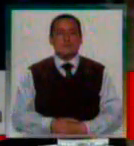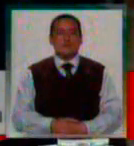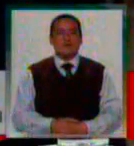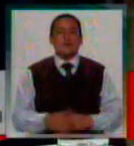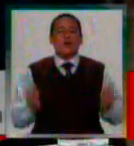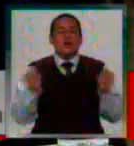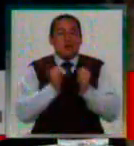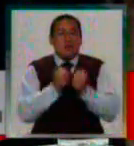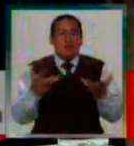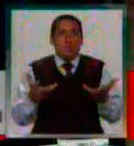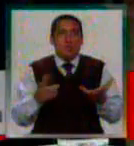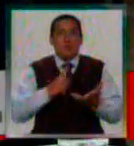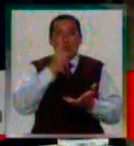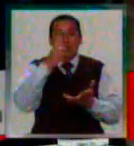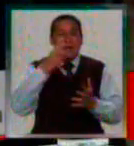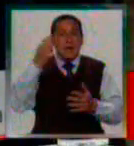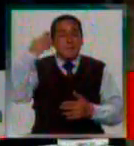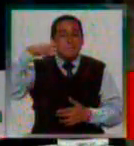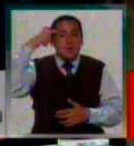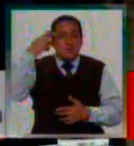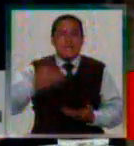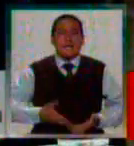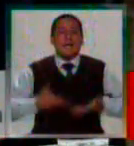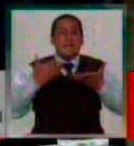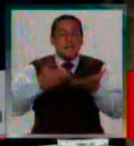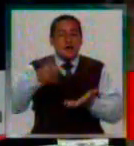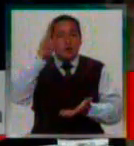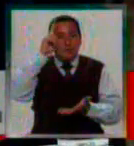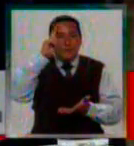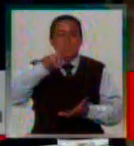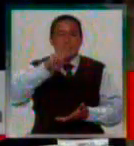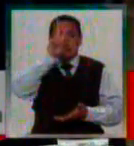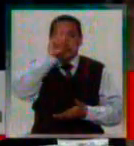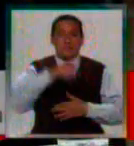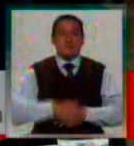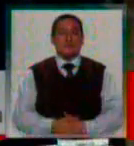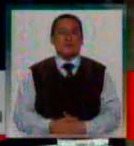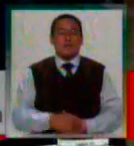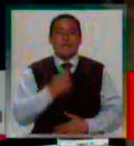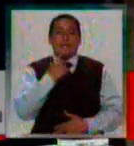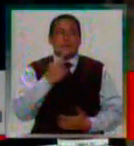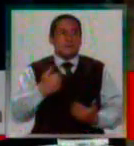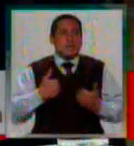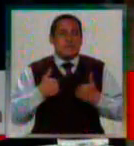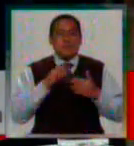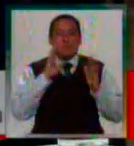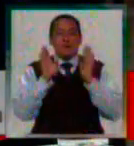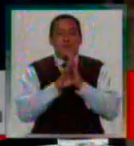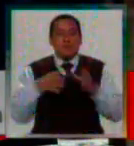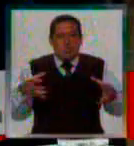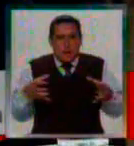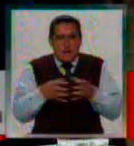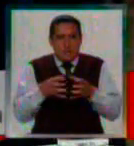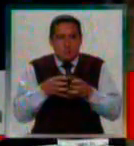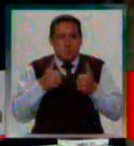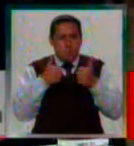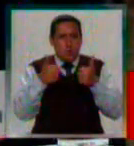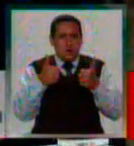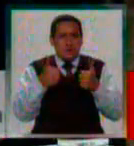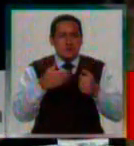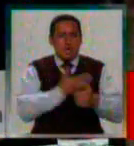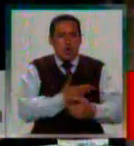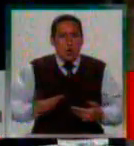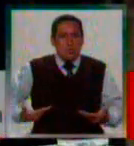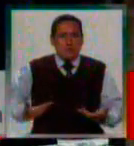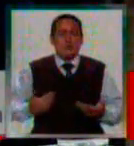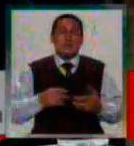con con una política que genere confianza en el país es tenemos un buen equipo de gobierno